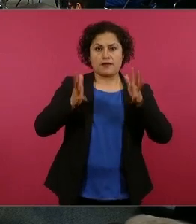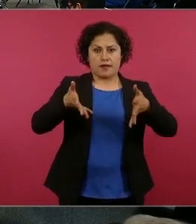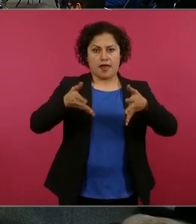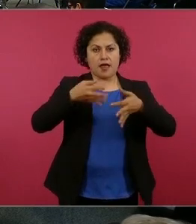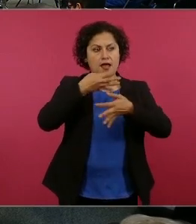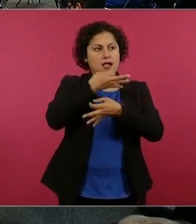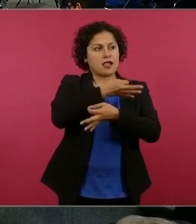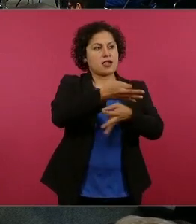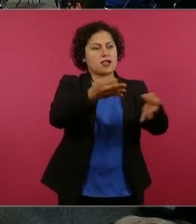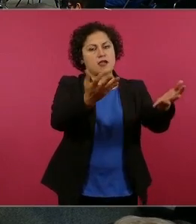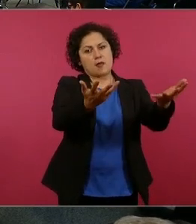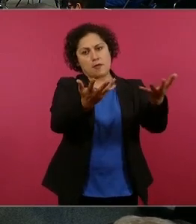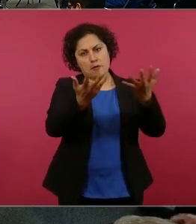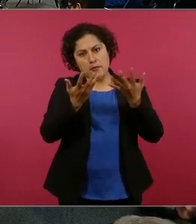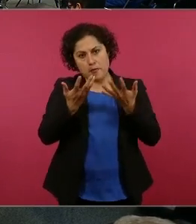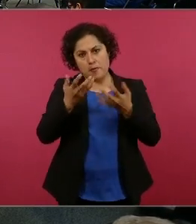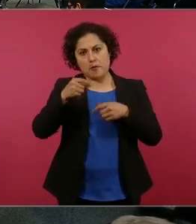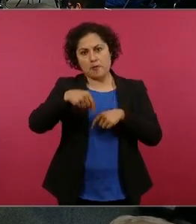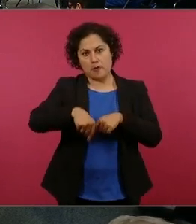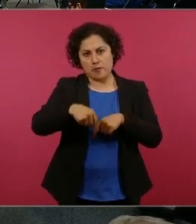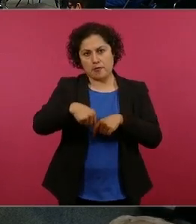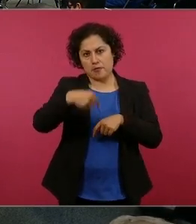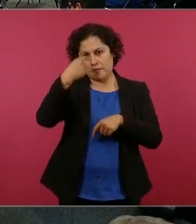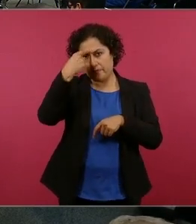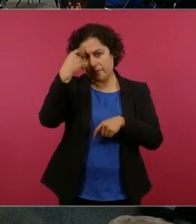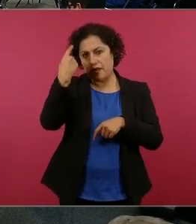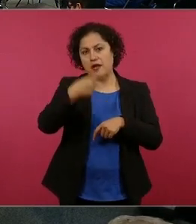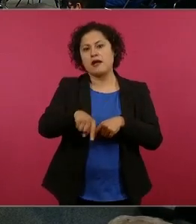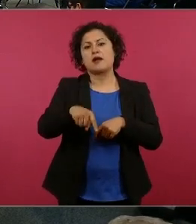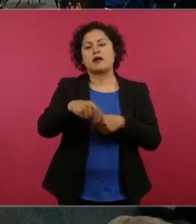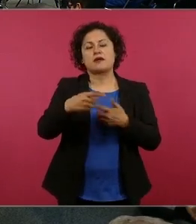llamado a la movilización,